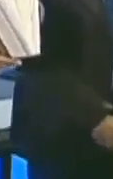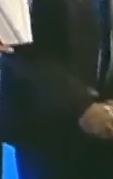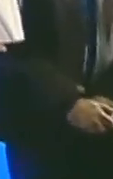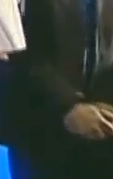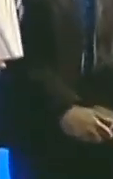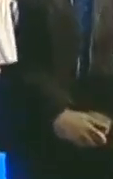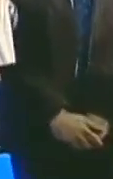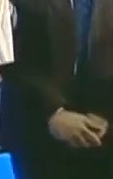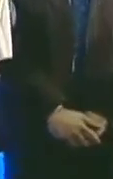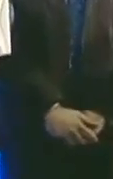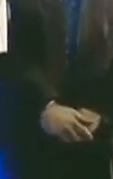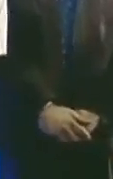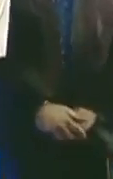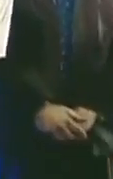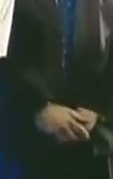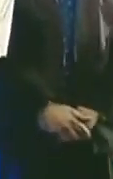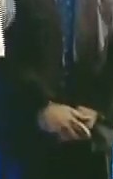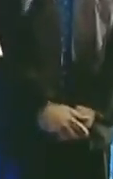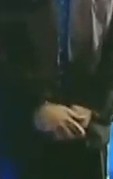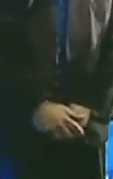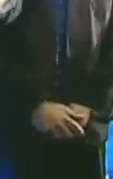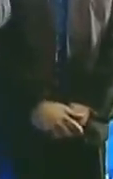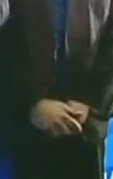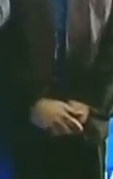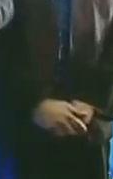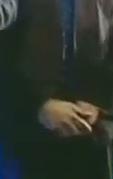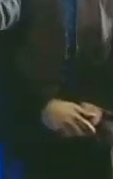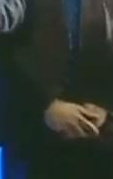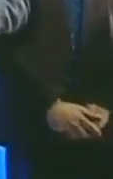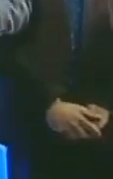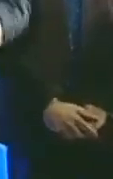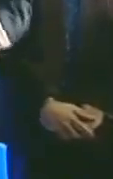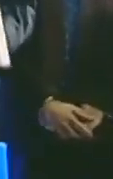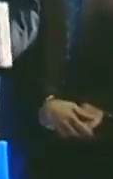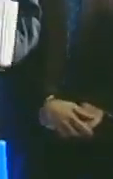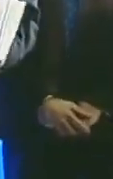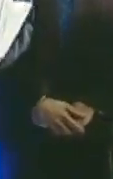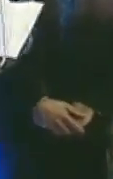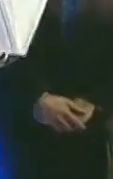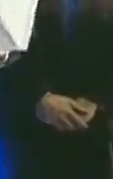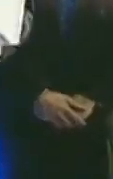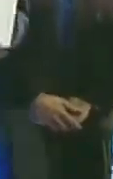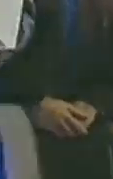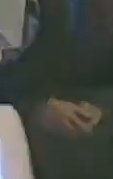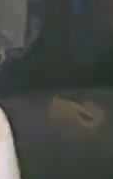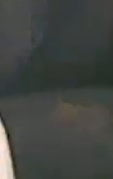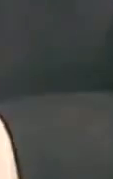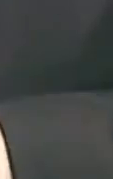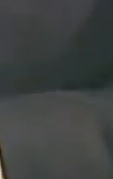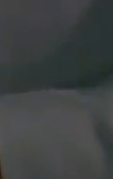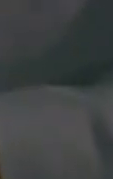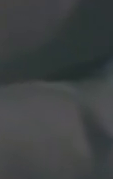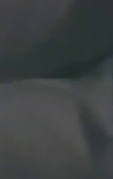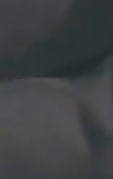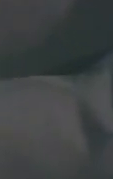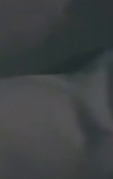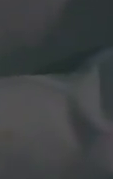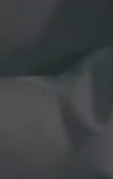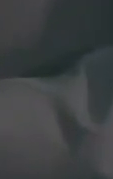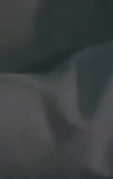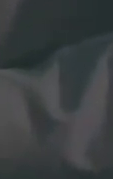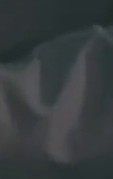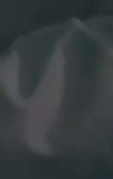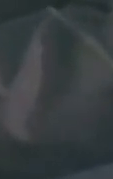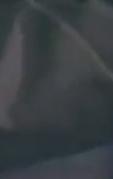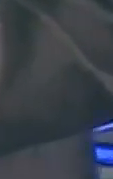Aprecian entonces el bautizo del libro por parte del presidente de la República. Lleva por título Pueblos